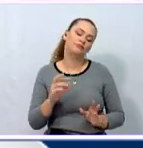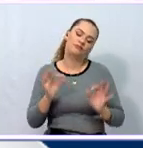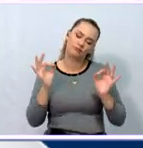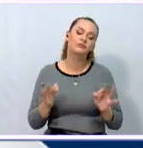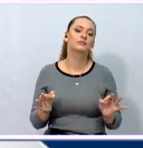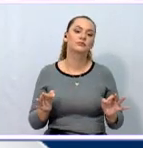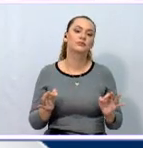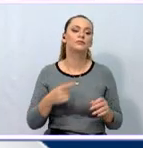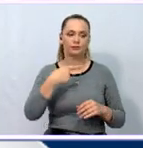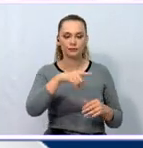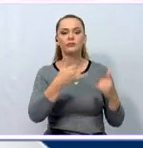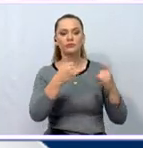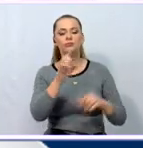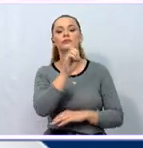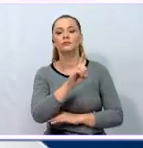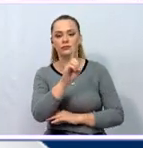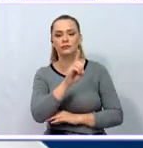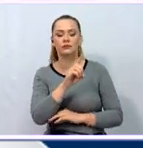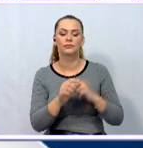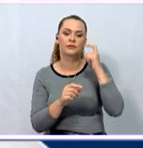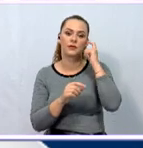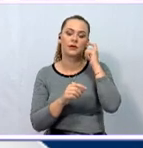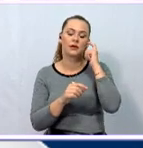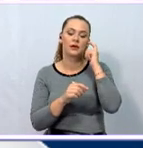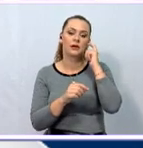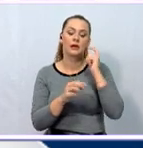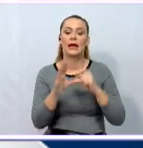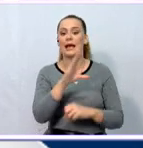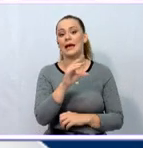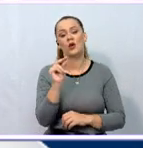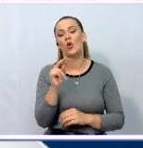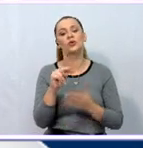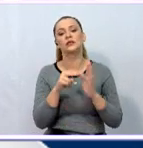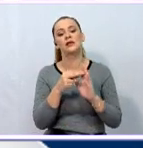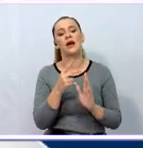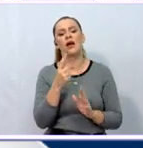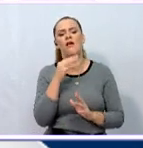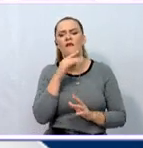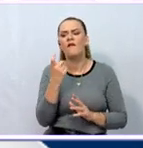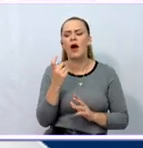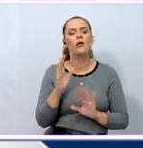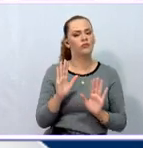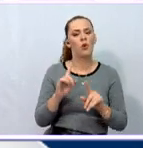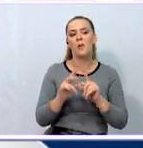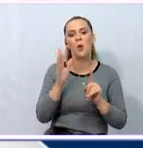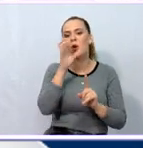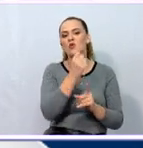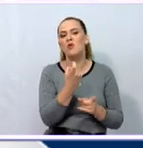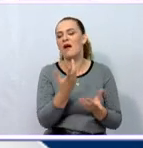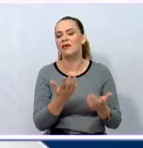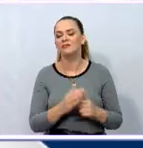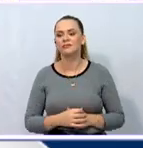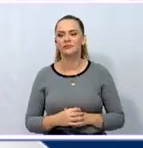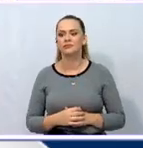va a jugar el domingo y que no fue que no se extrañara Pero al menos no se notó no